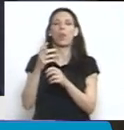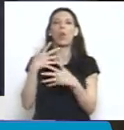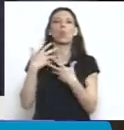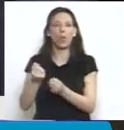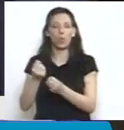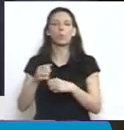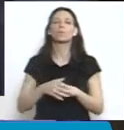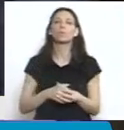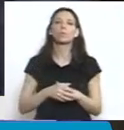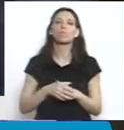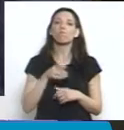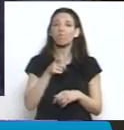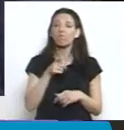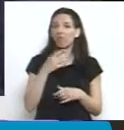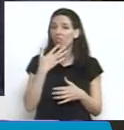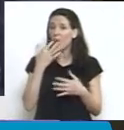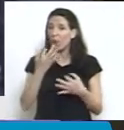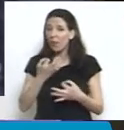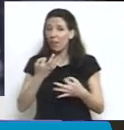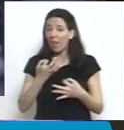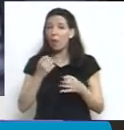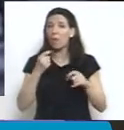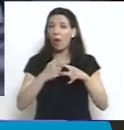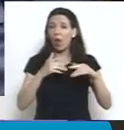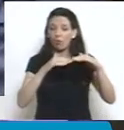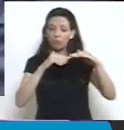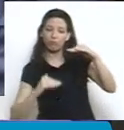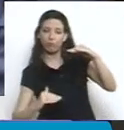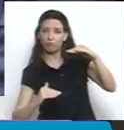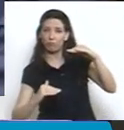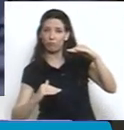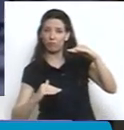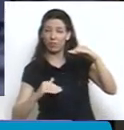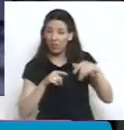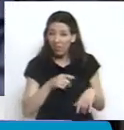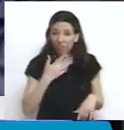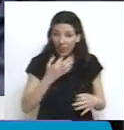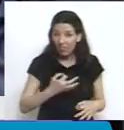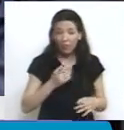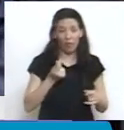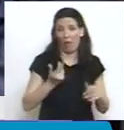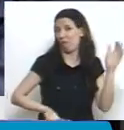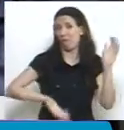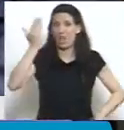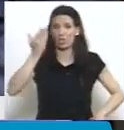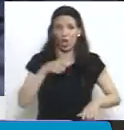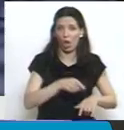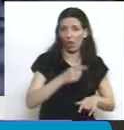que verdaderamente los ubica muy por debajo de la inflación real.